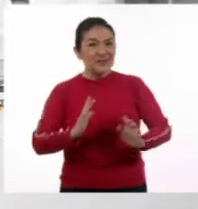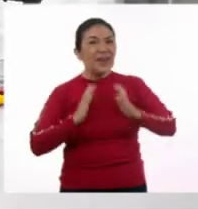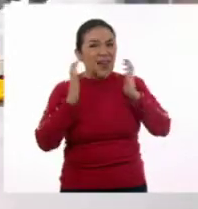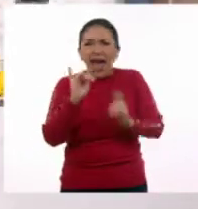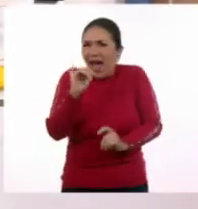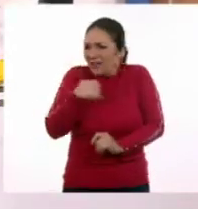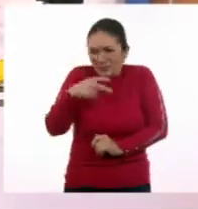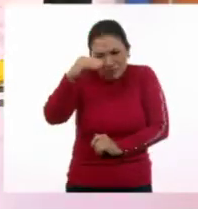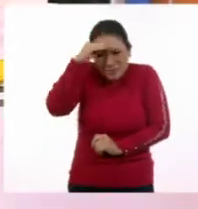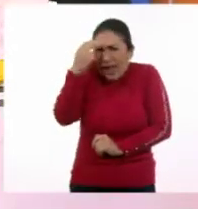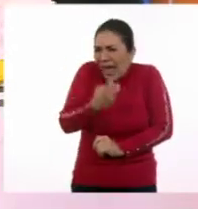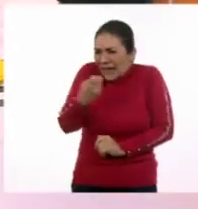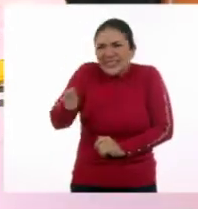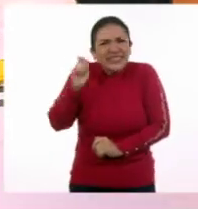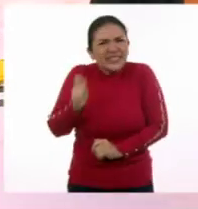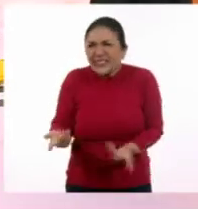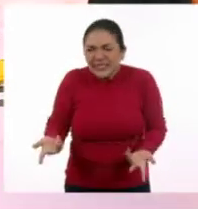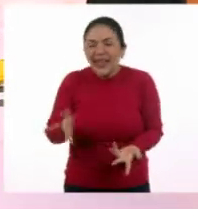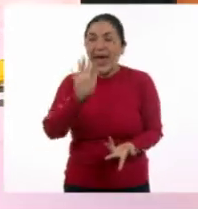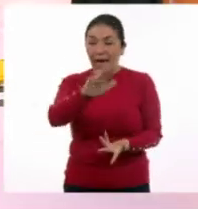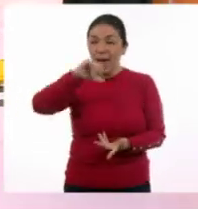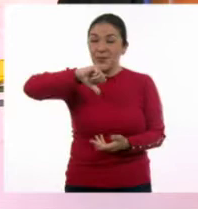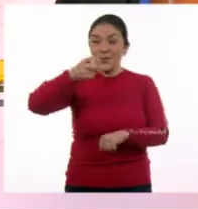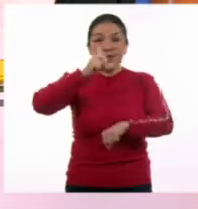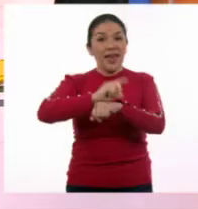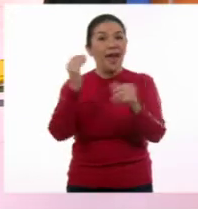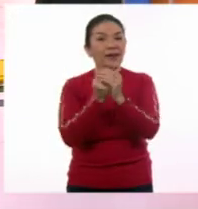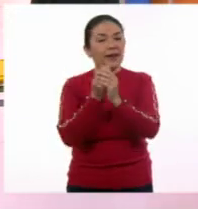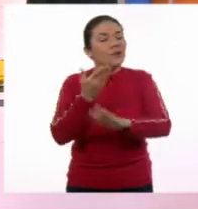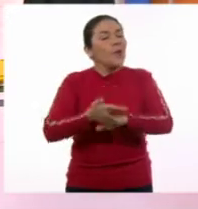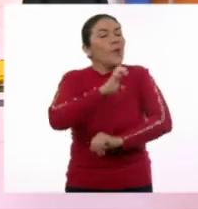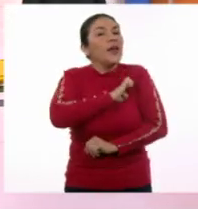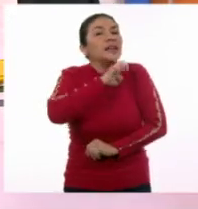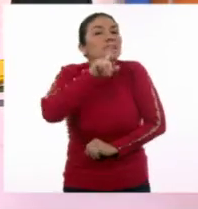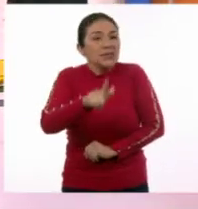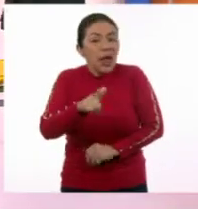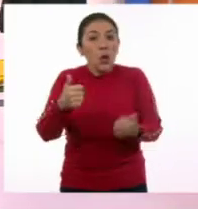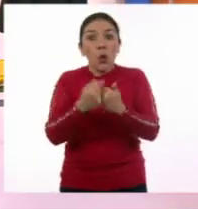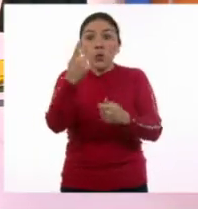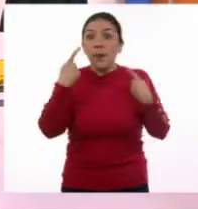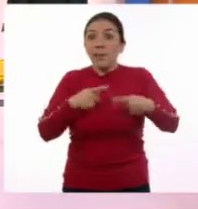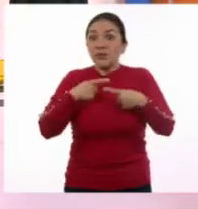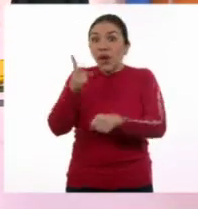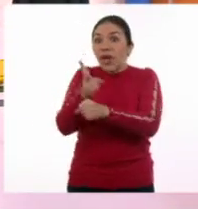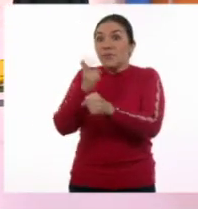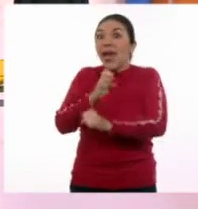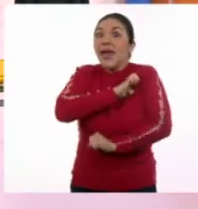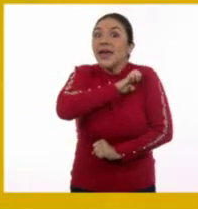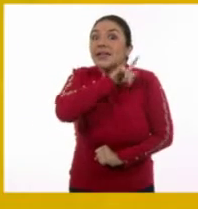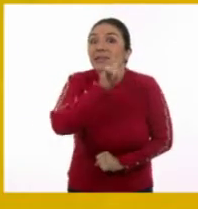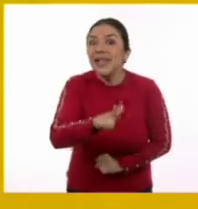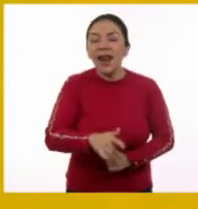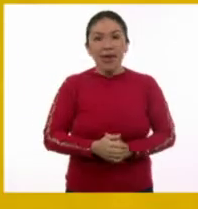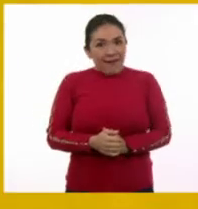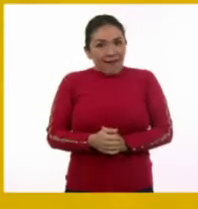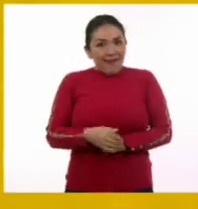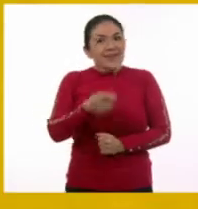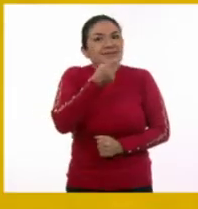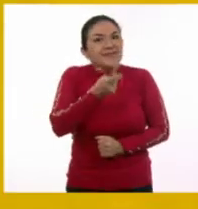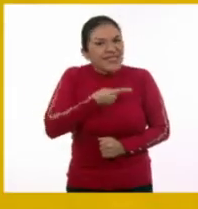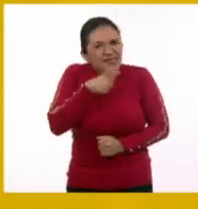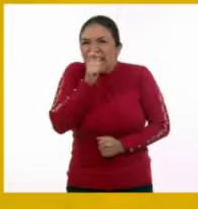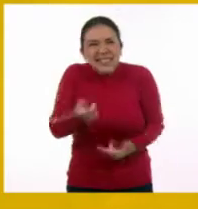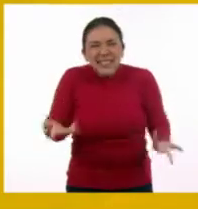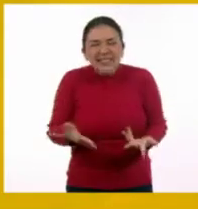espera es que íbamos a tener una clase muy especial con un invitado especial de cuéntame ya